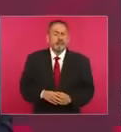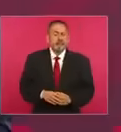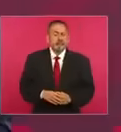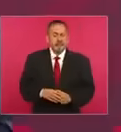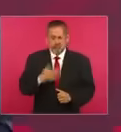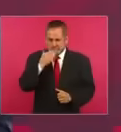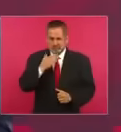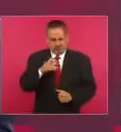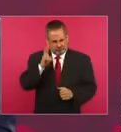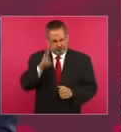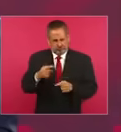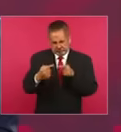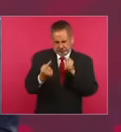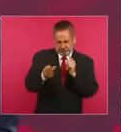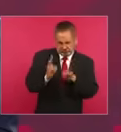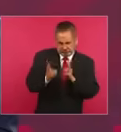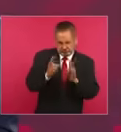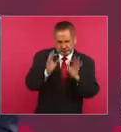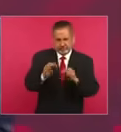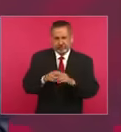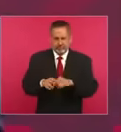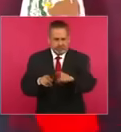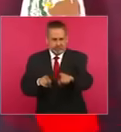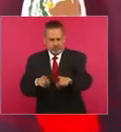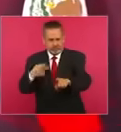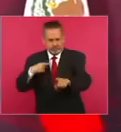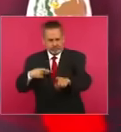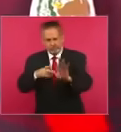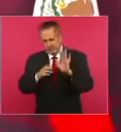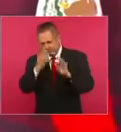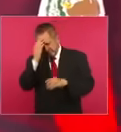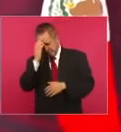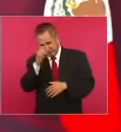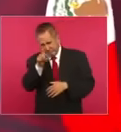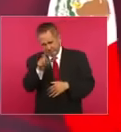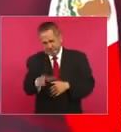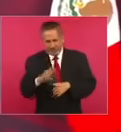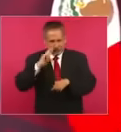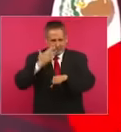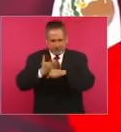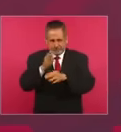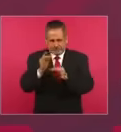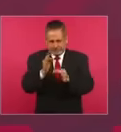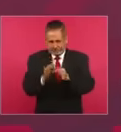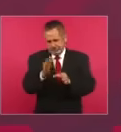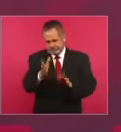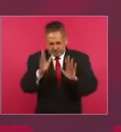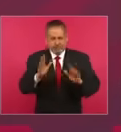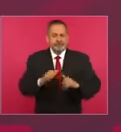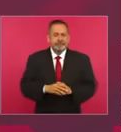En buena lid, porque tú eres una gente responsable,